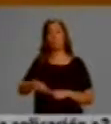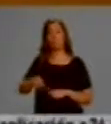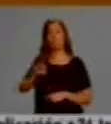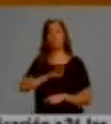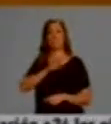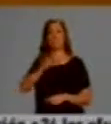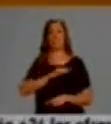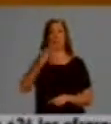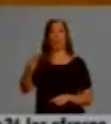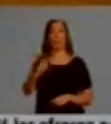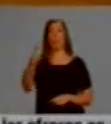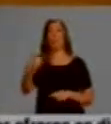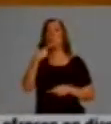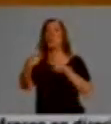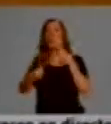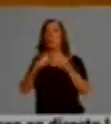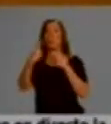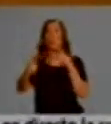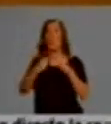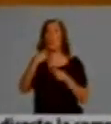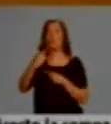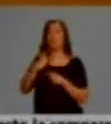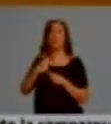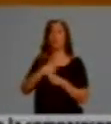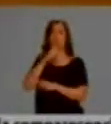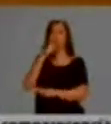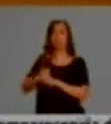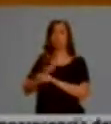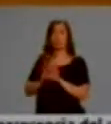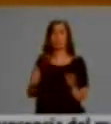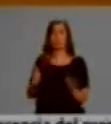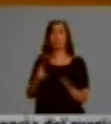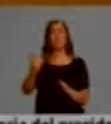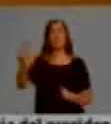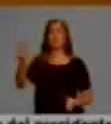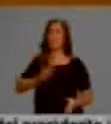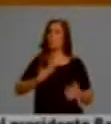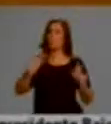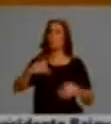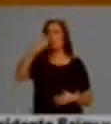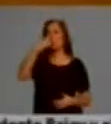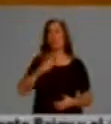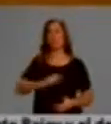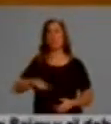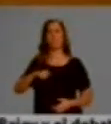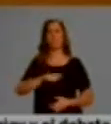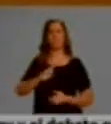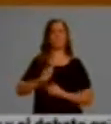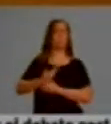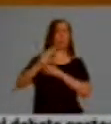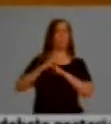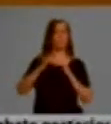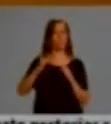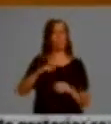señor Bárcenas y que están sub judice. Se ha causado un daño grave a la imagen de España que trataremos de corregir y de